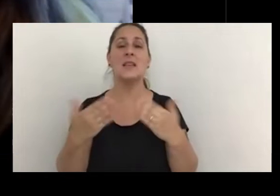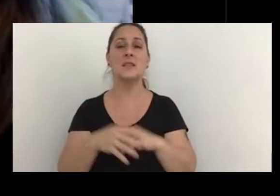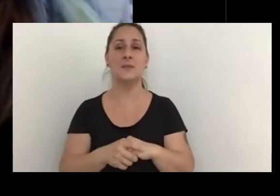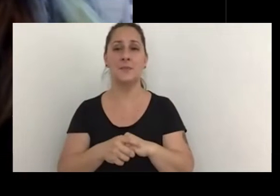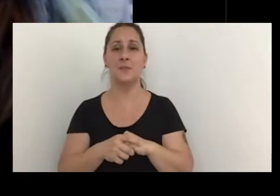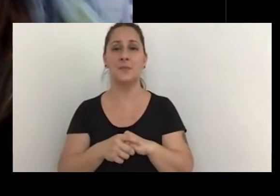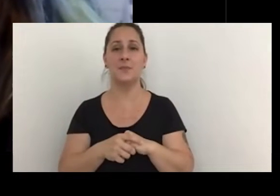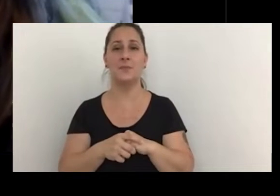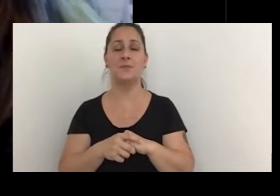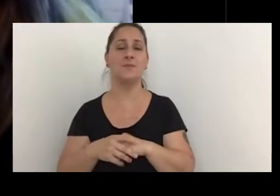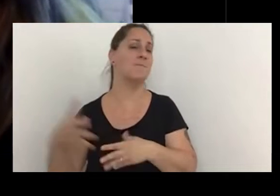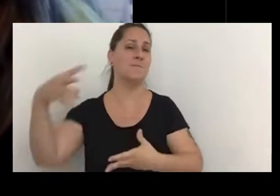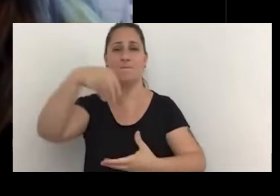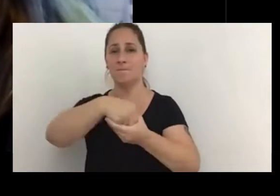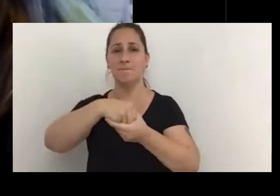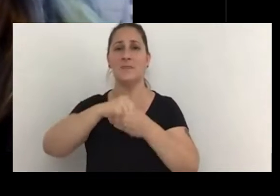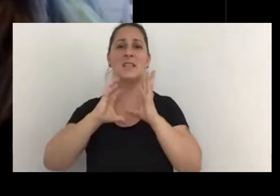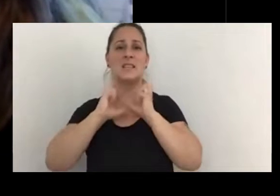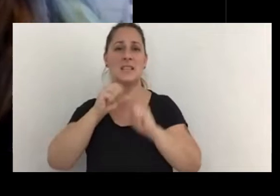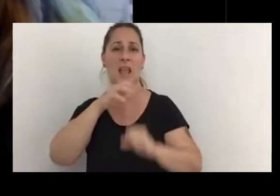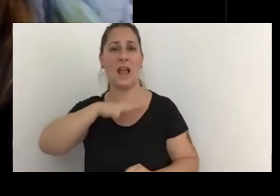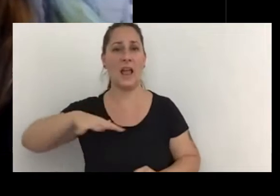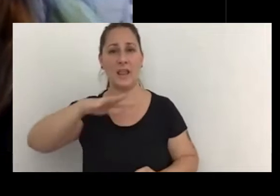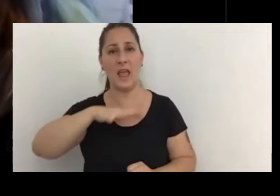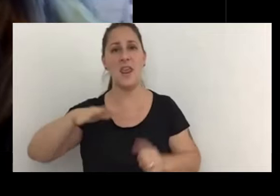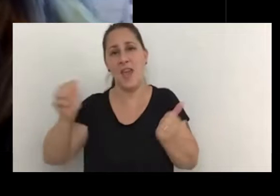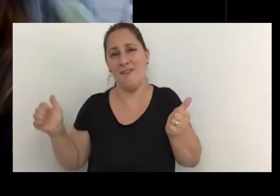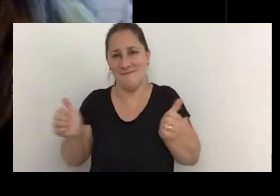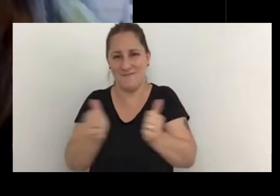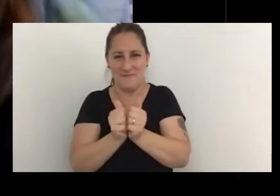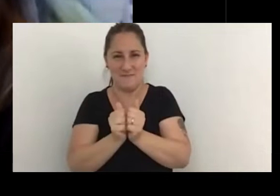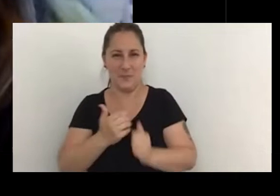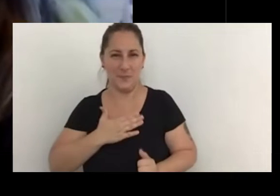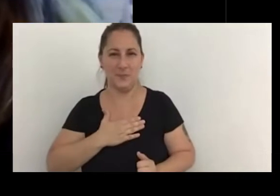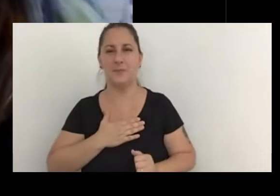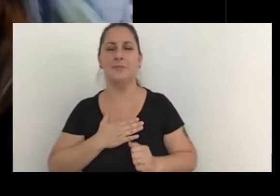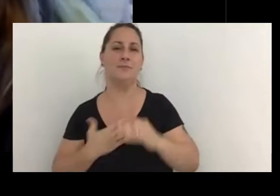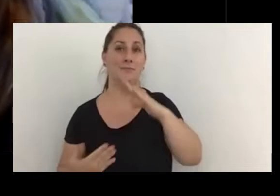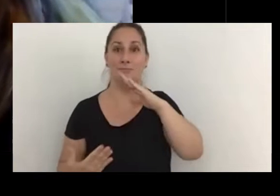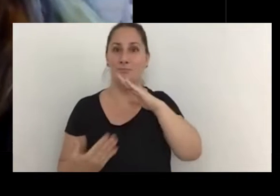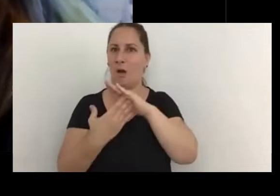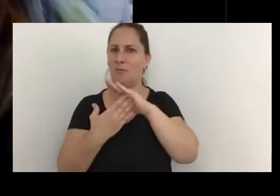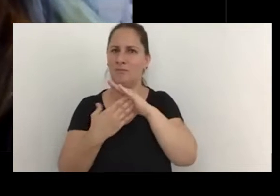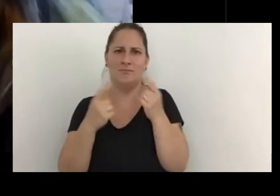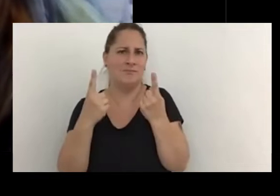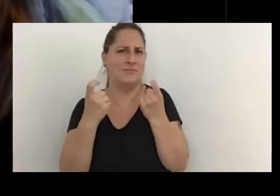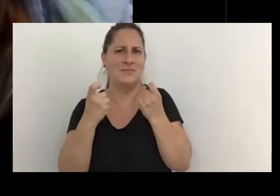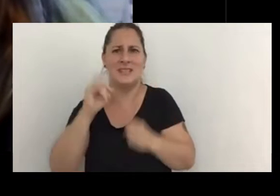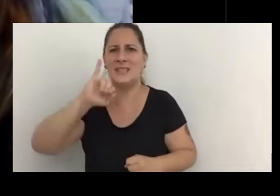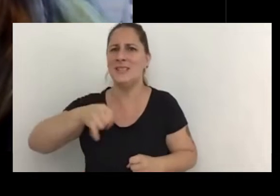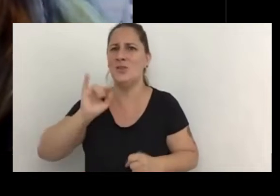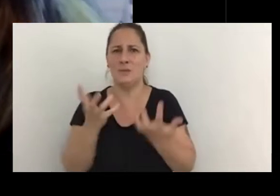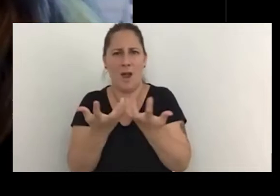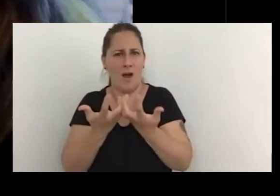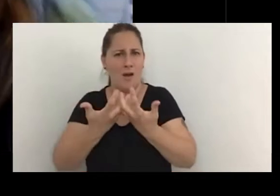que integramos la Secretaría, los que me acompañan en la Secretaría, fundamentales, pilares para el funcionamiento,